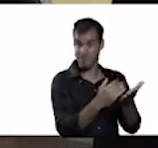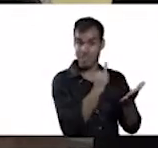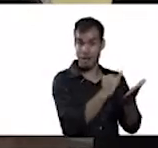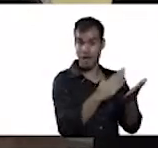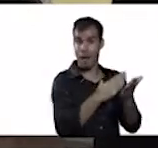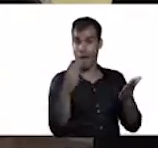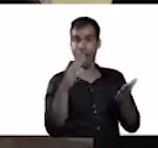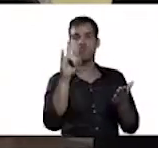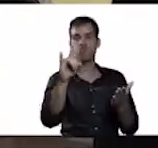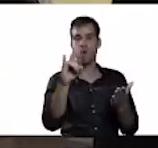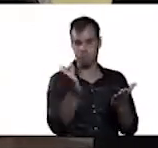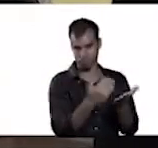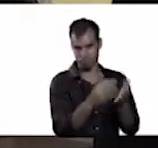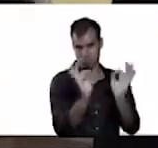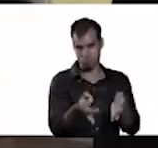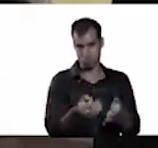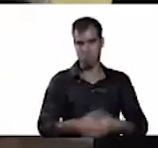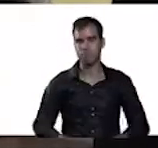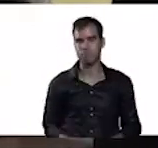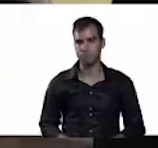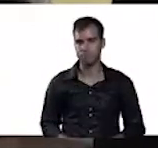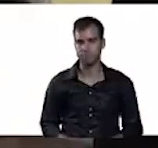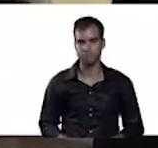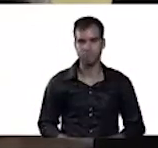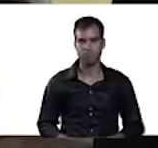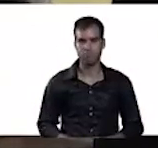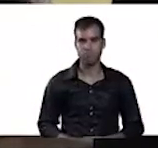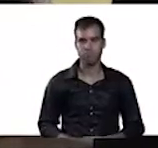páginas de la 6 a la 9 del libro de texto.